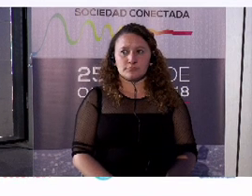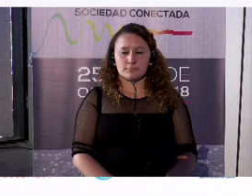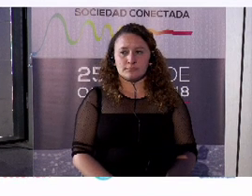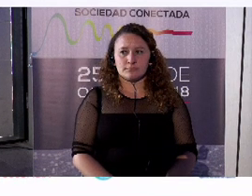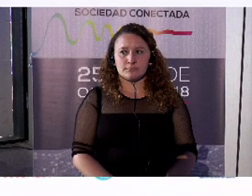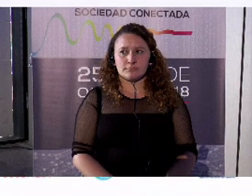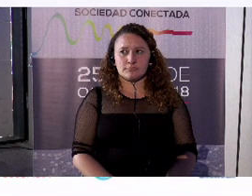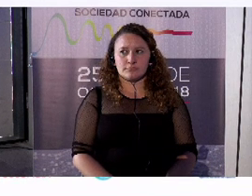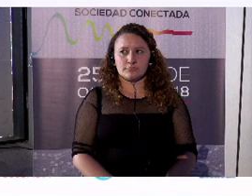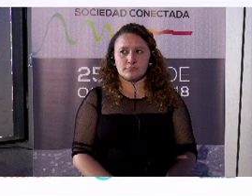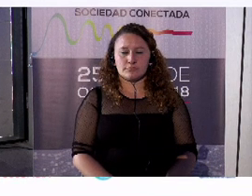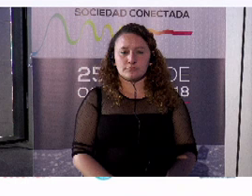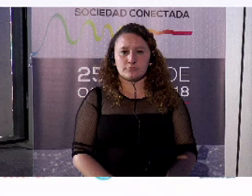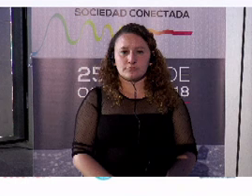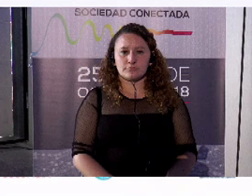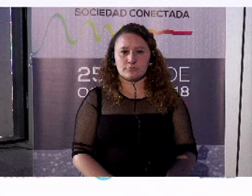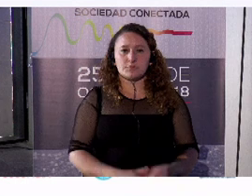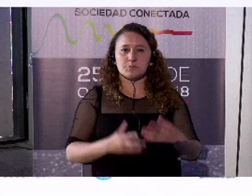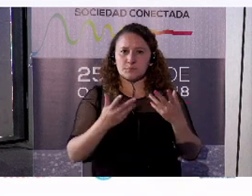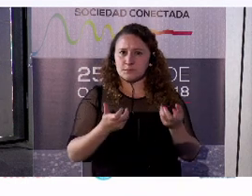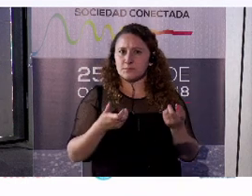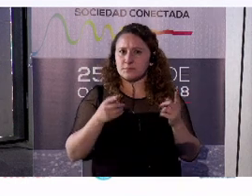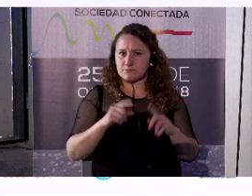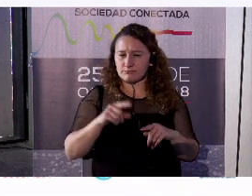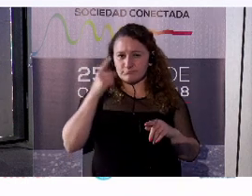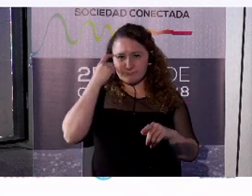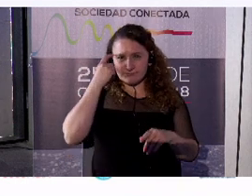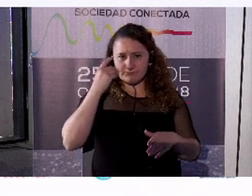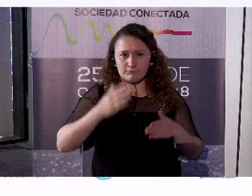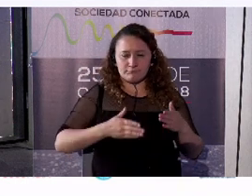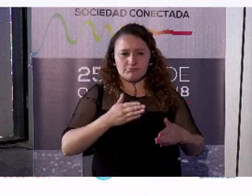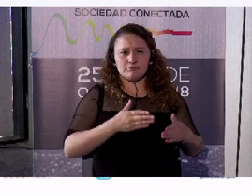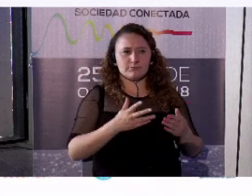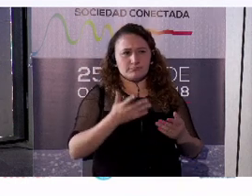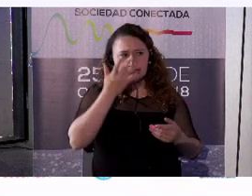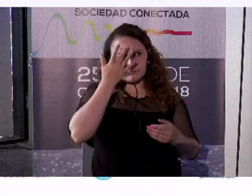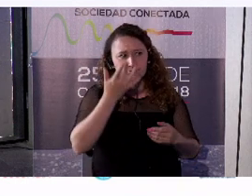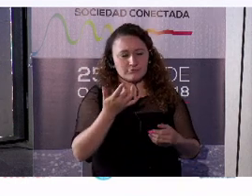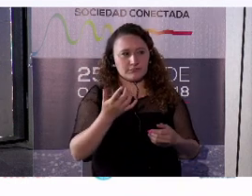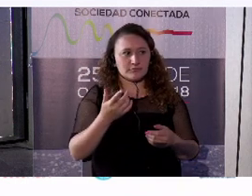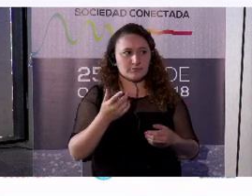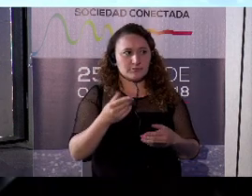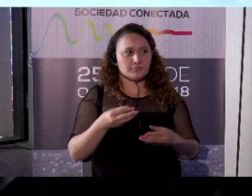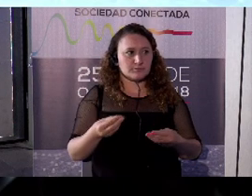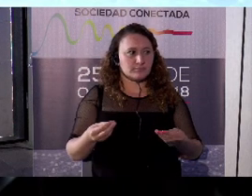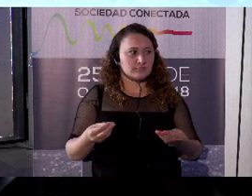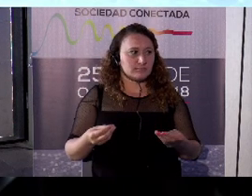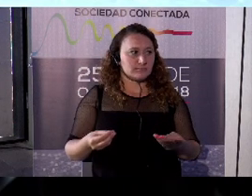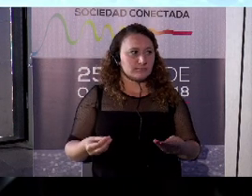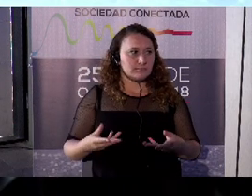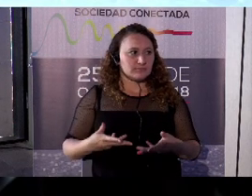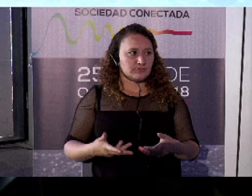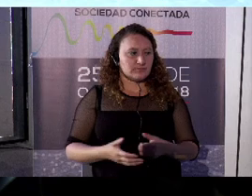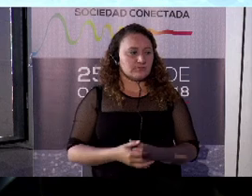darpa también por qué queremos trabajar en Inteligencia artificial nos va a